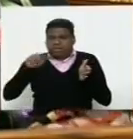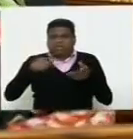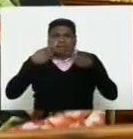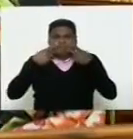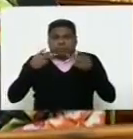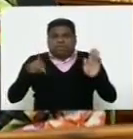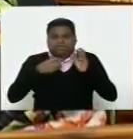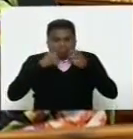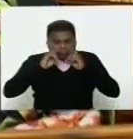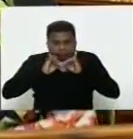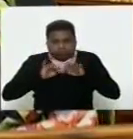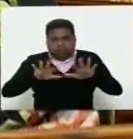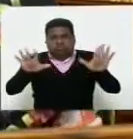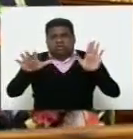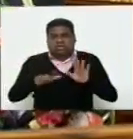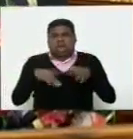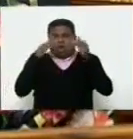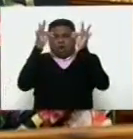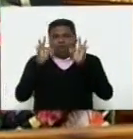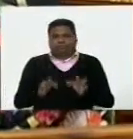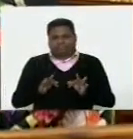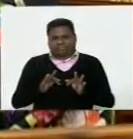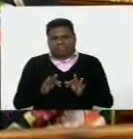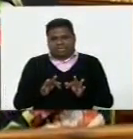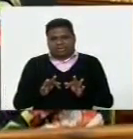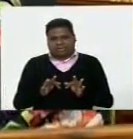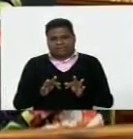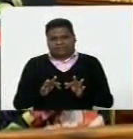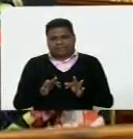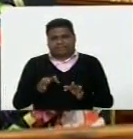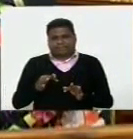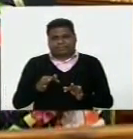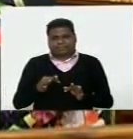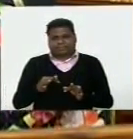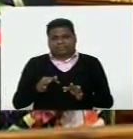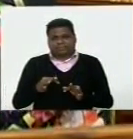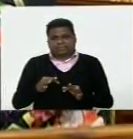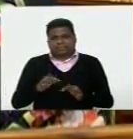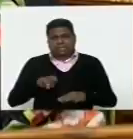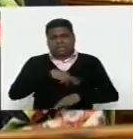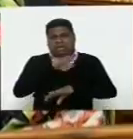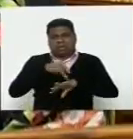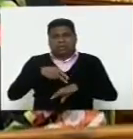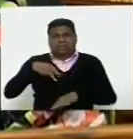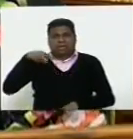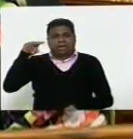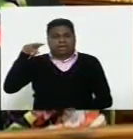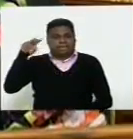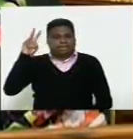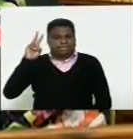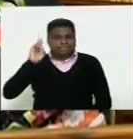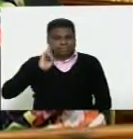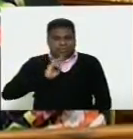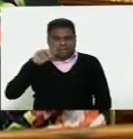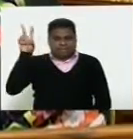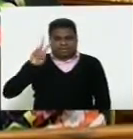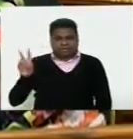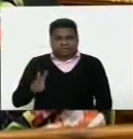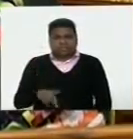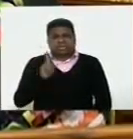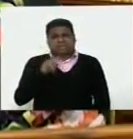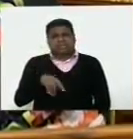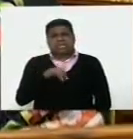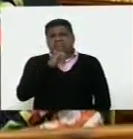publicación en la Gaceta Oficial de la República Bolivariana de Venezuela. Asimismo, deben formar